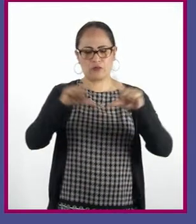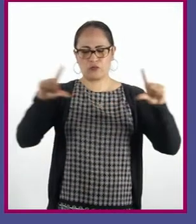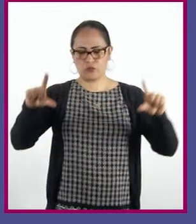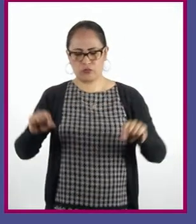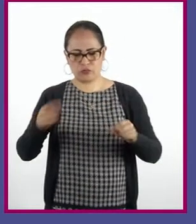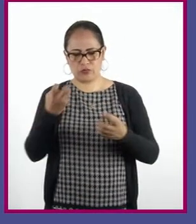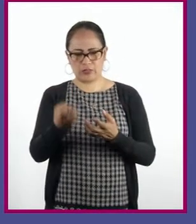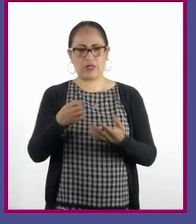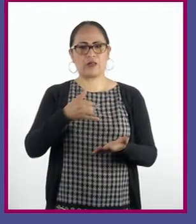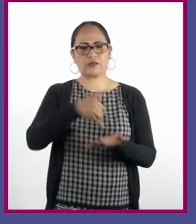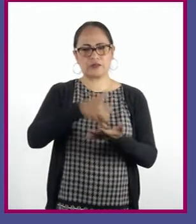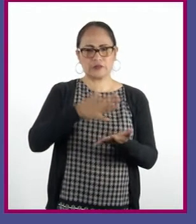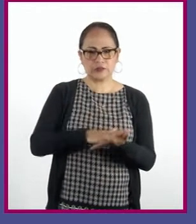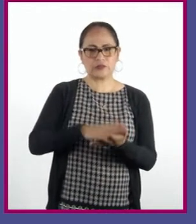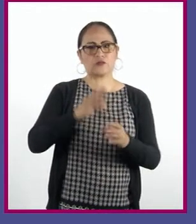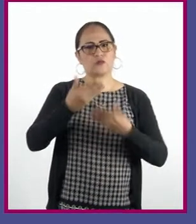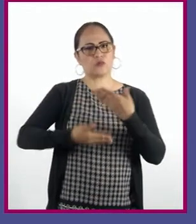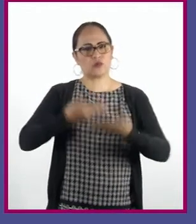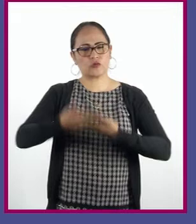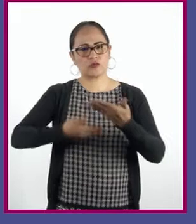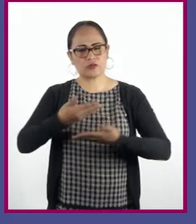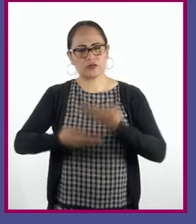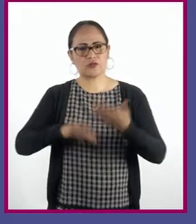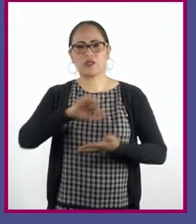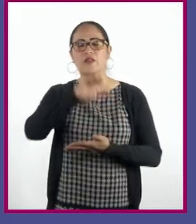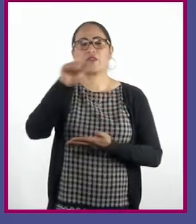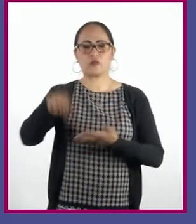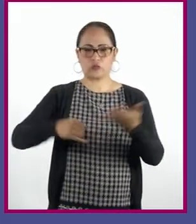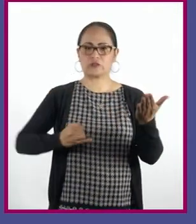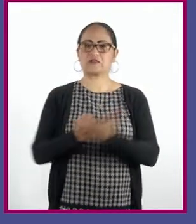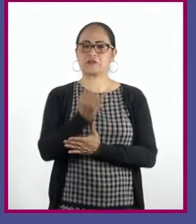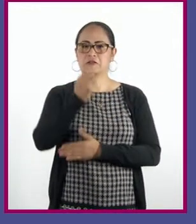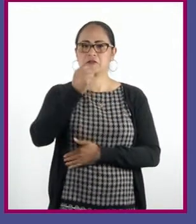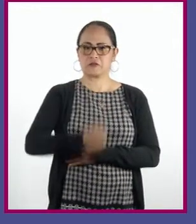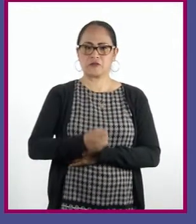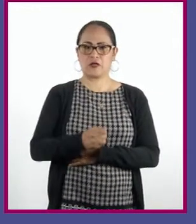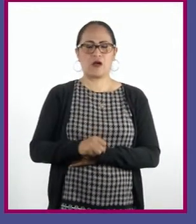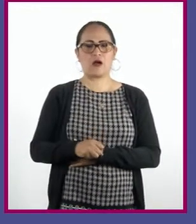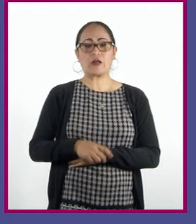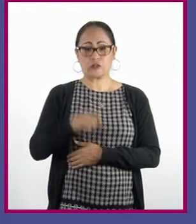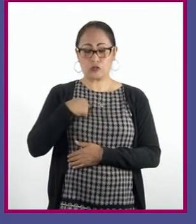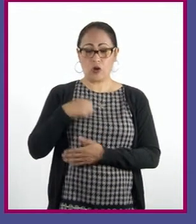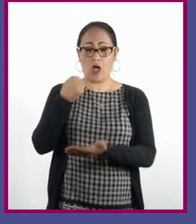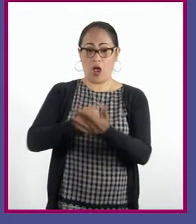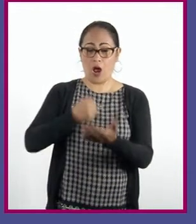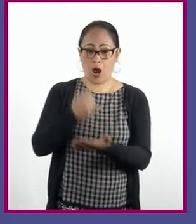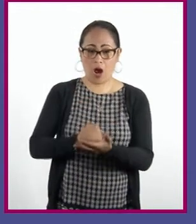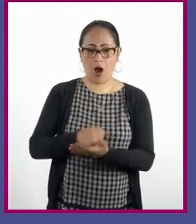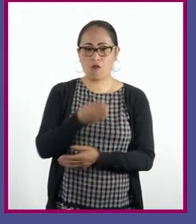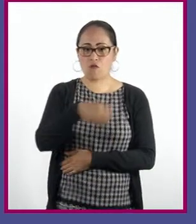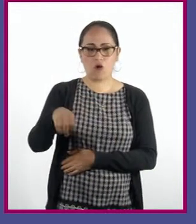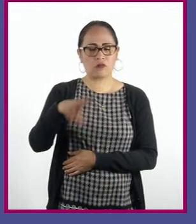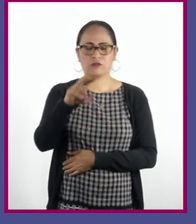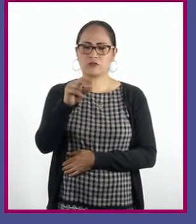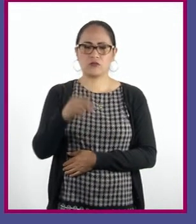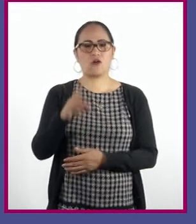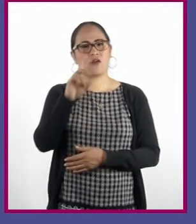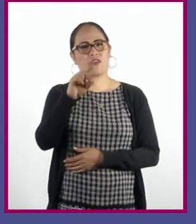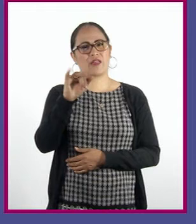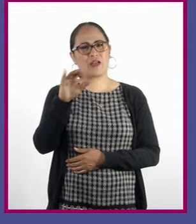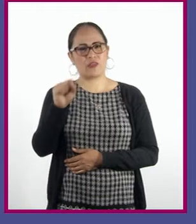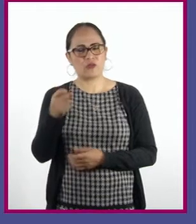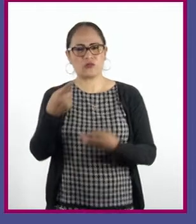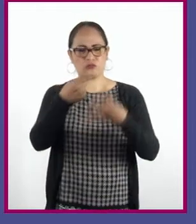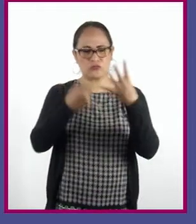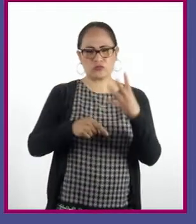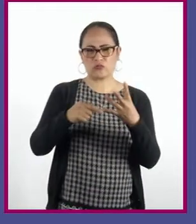su proceso editorial y que el resultado de dicho dictamen es inapelable. Todos los datos y las referencias a